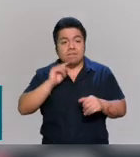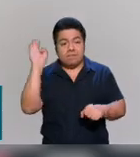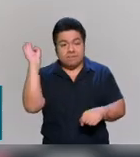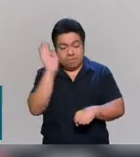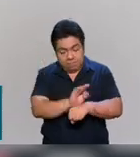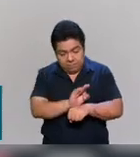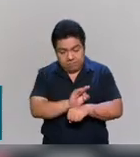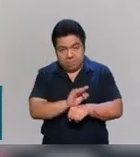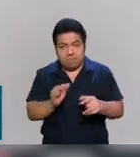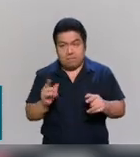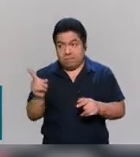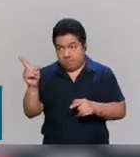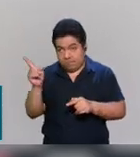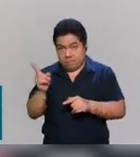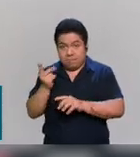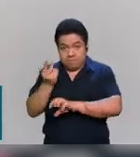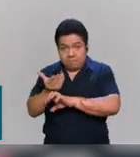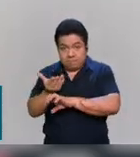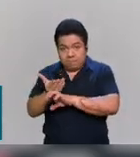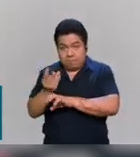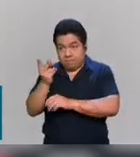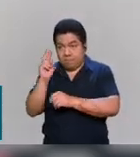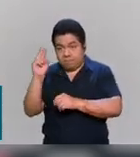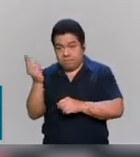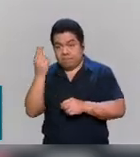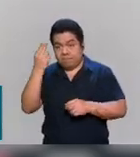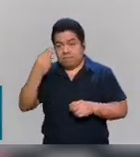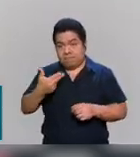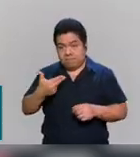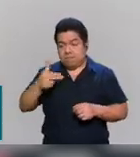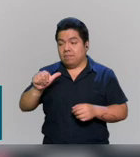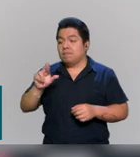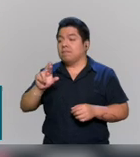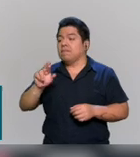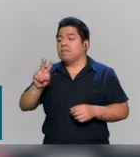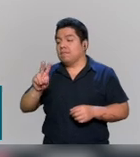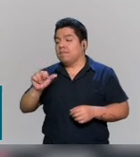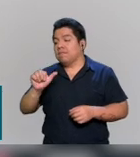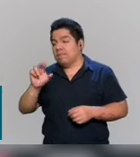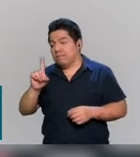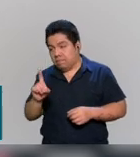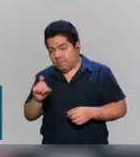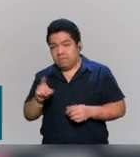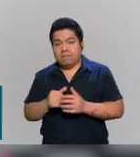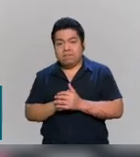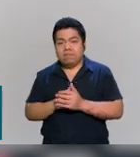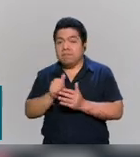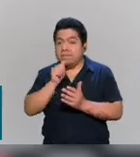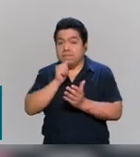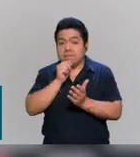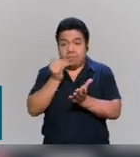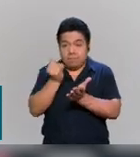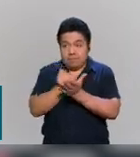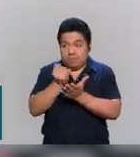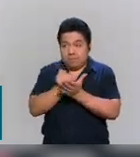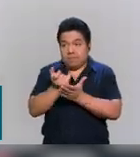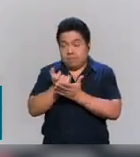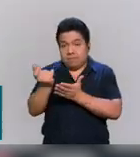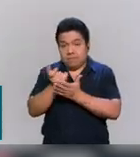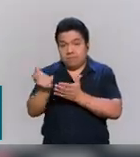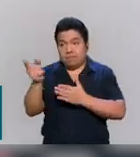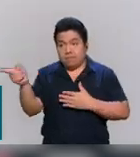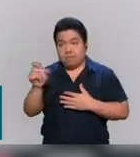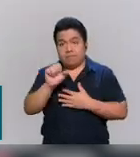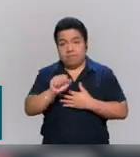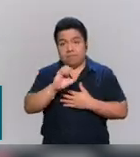una investigación Harvard sobre las resoluciones de que no se paguen impuestos en la Suprema